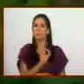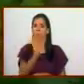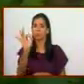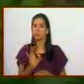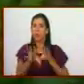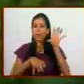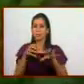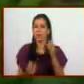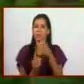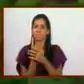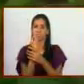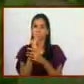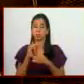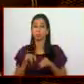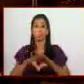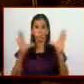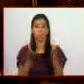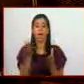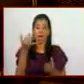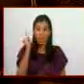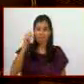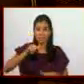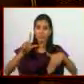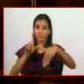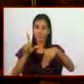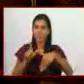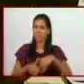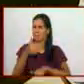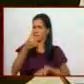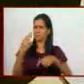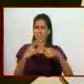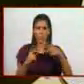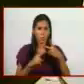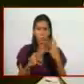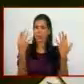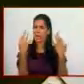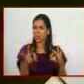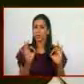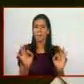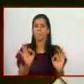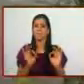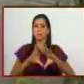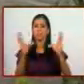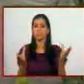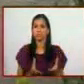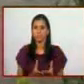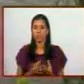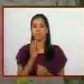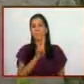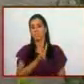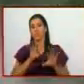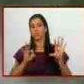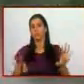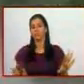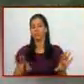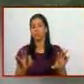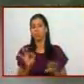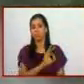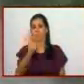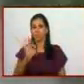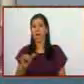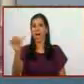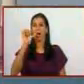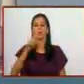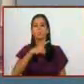y vegetales del planeta. La mayor cantidad de materias primas estratégicas del mundo. 28% del total de agua